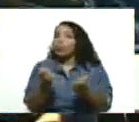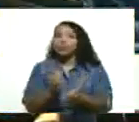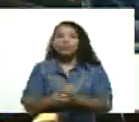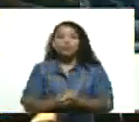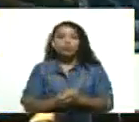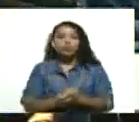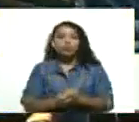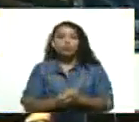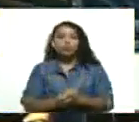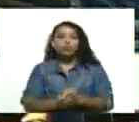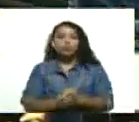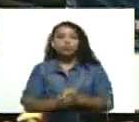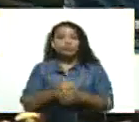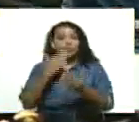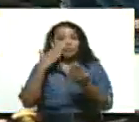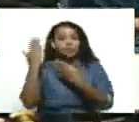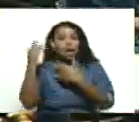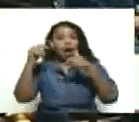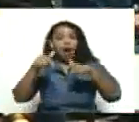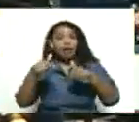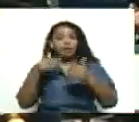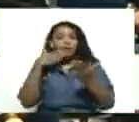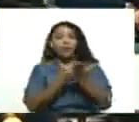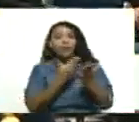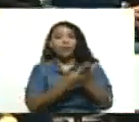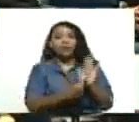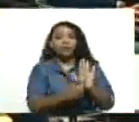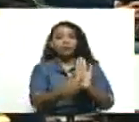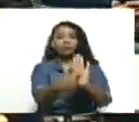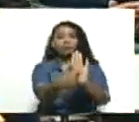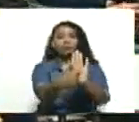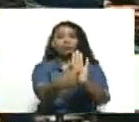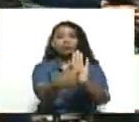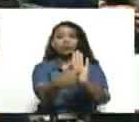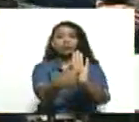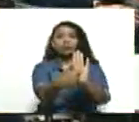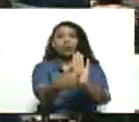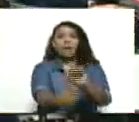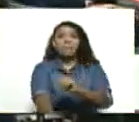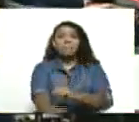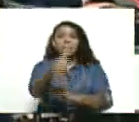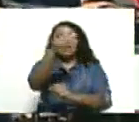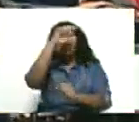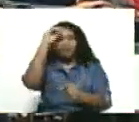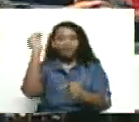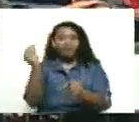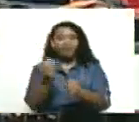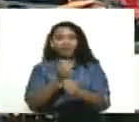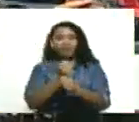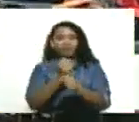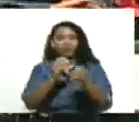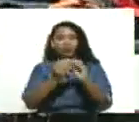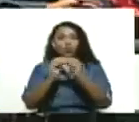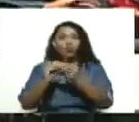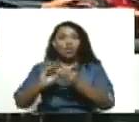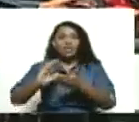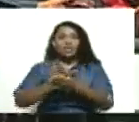he aquí su manifiesto más elaborado la